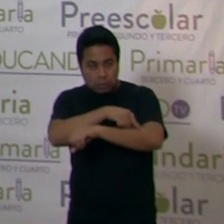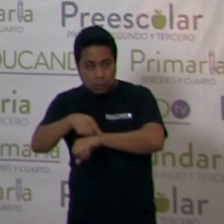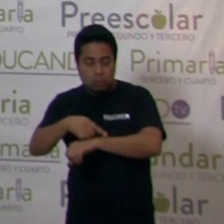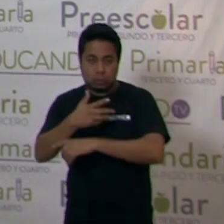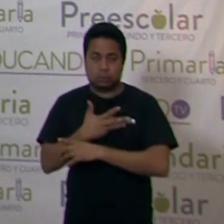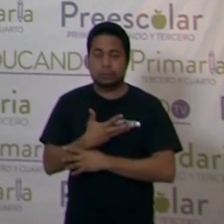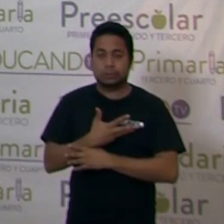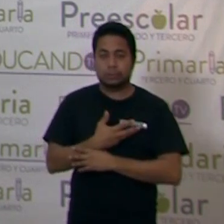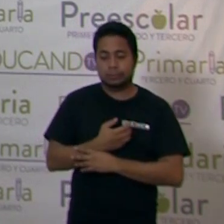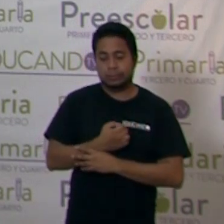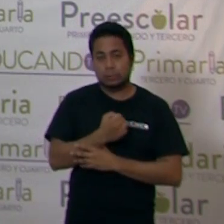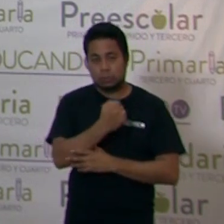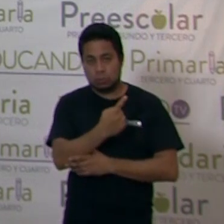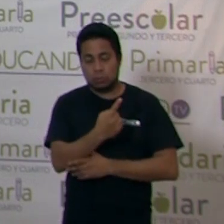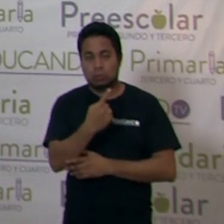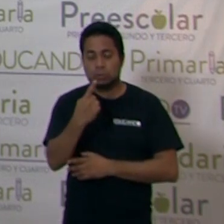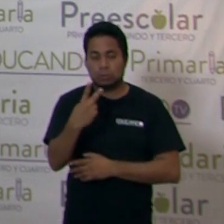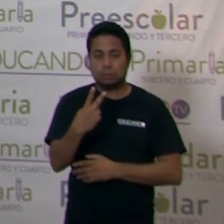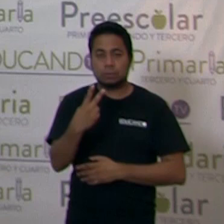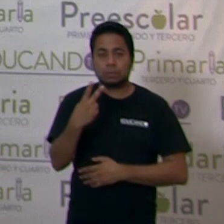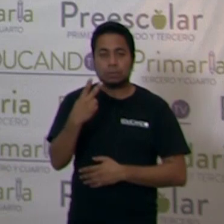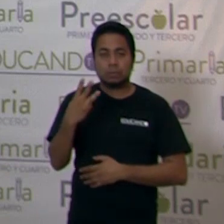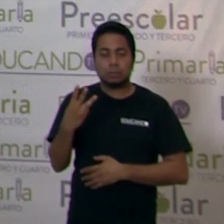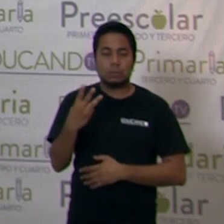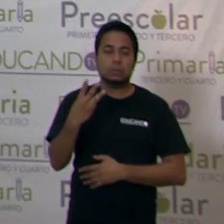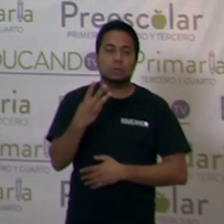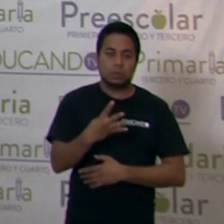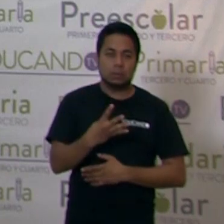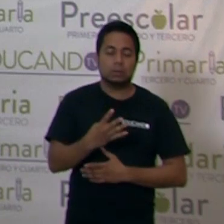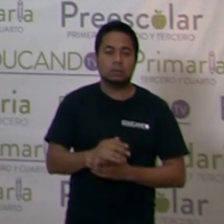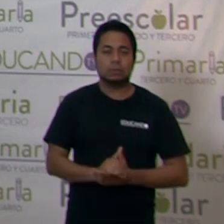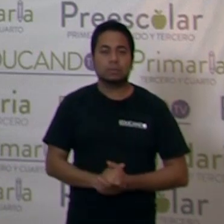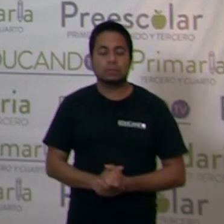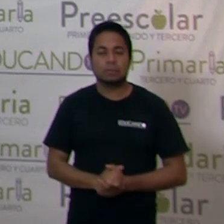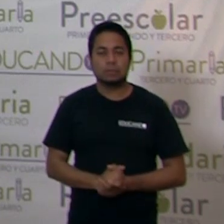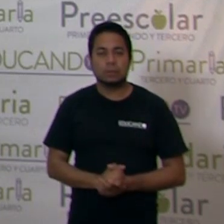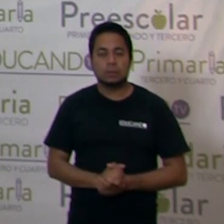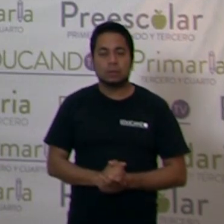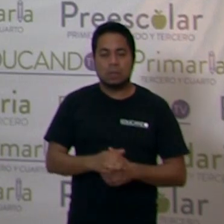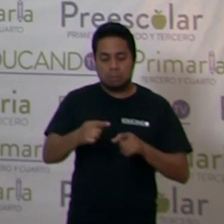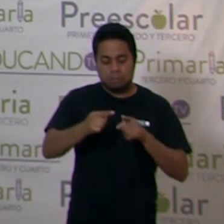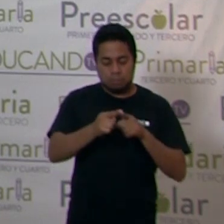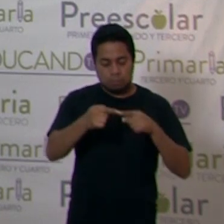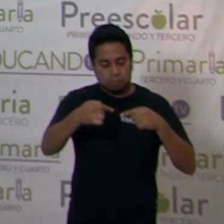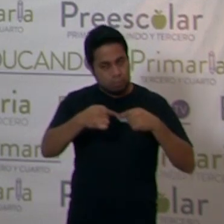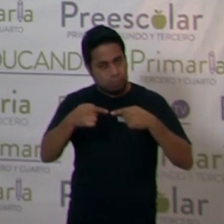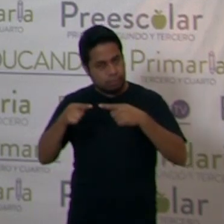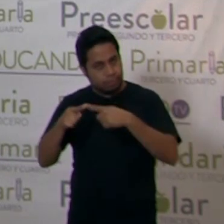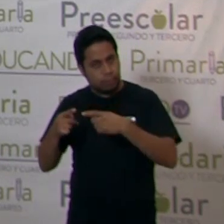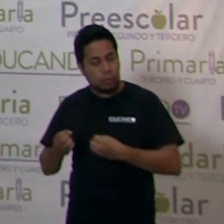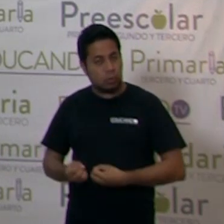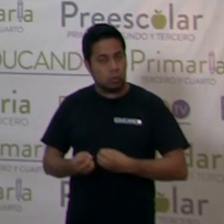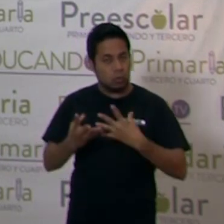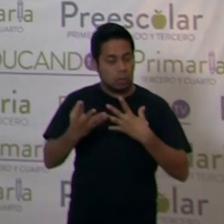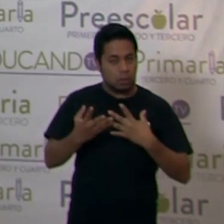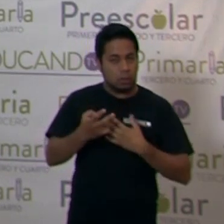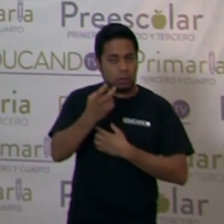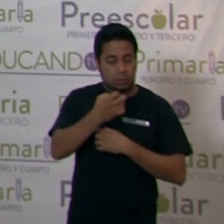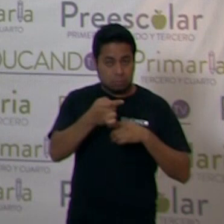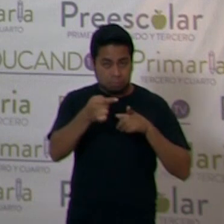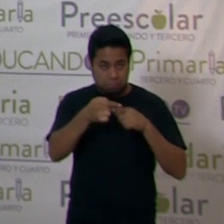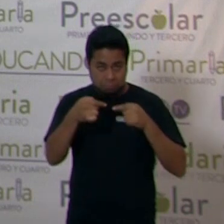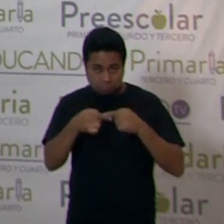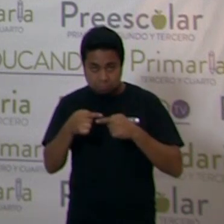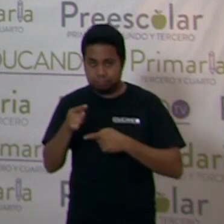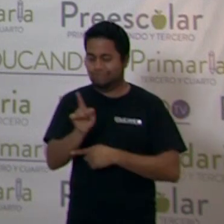uno dos tres y cuatro Cuántos vértices A ver es es el vértice